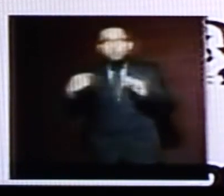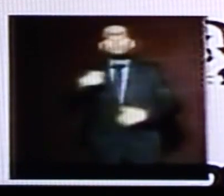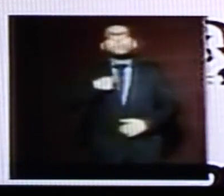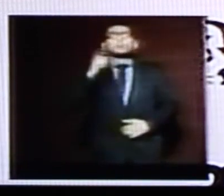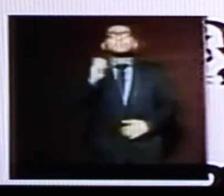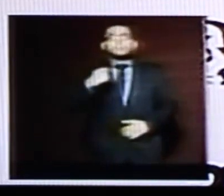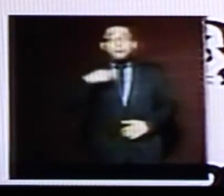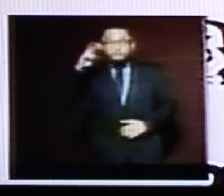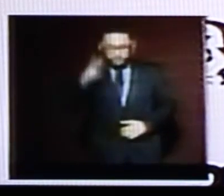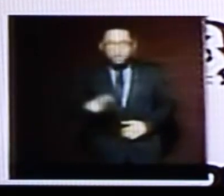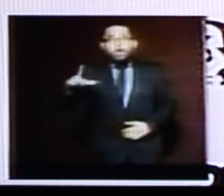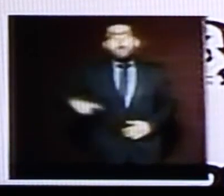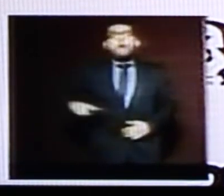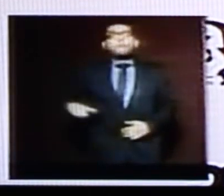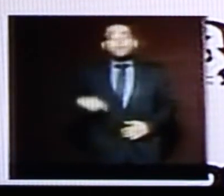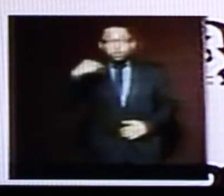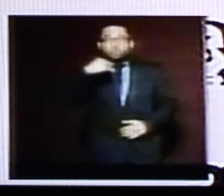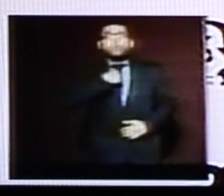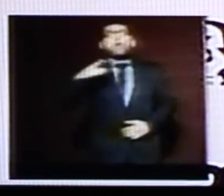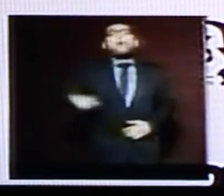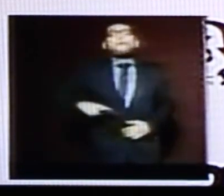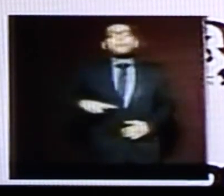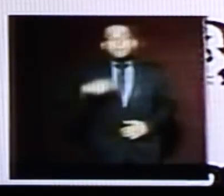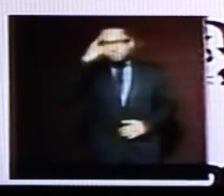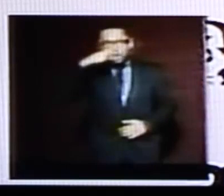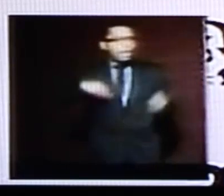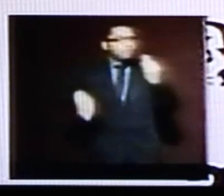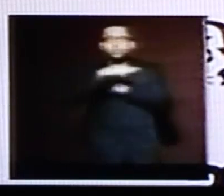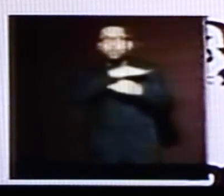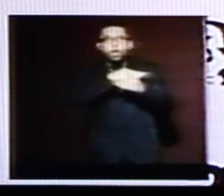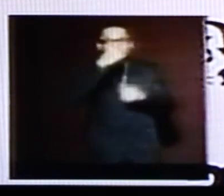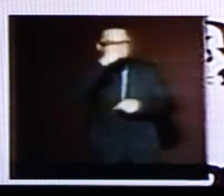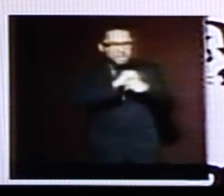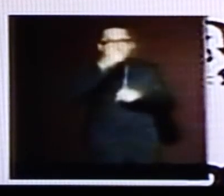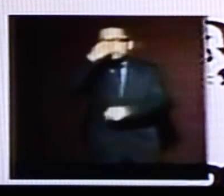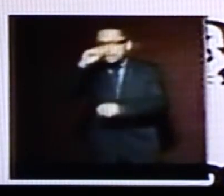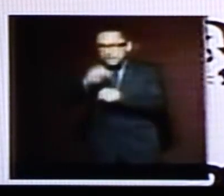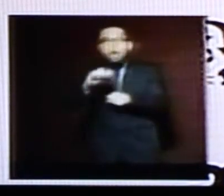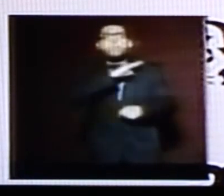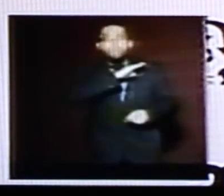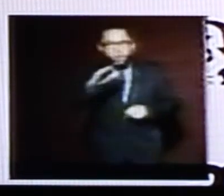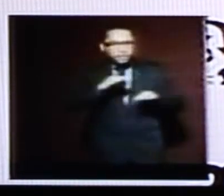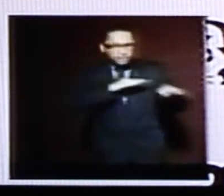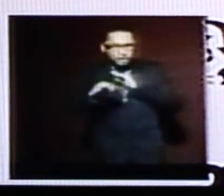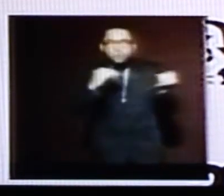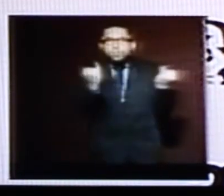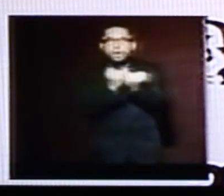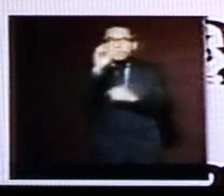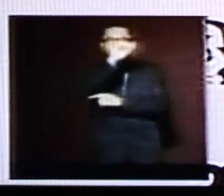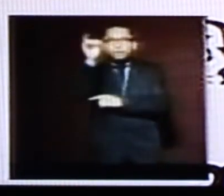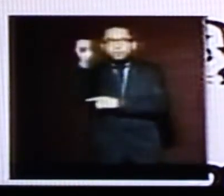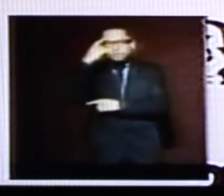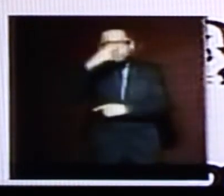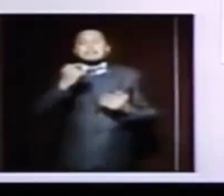extensión de la palabra Seré una gobernadora que gobierne con funcionarios que funcionen que poderes que sí puedan y con una autoridad en la que